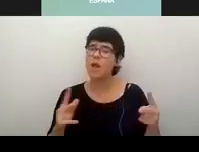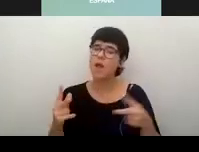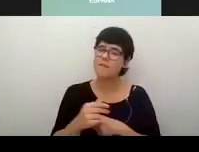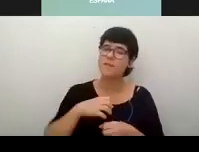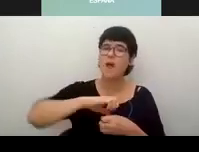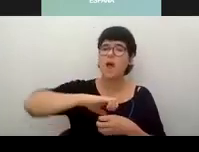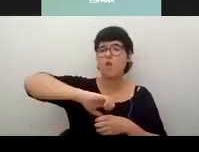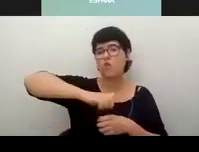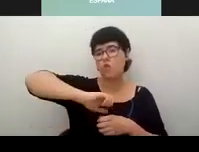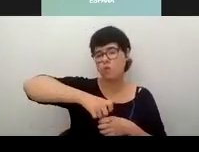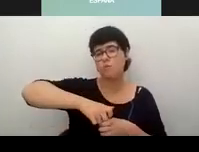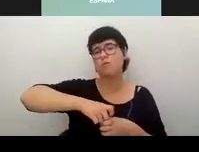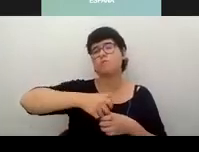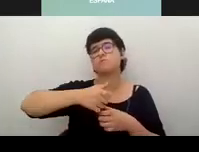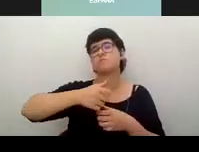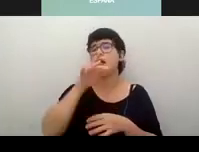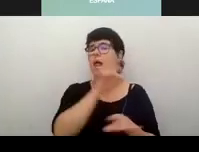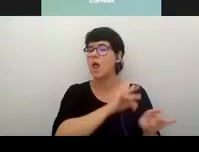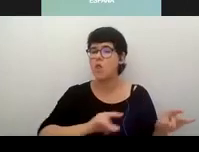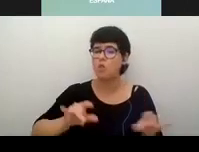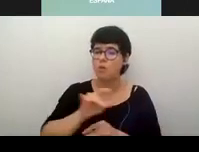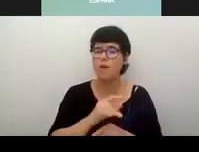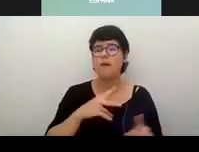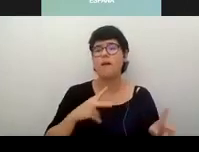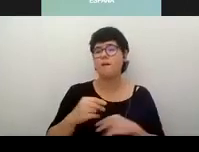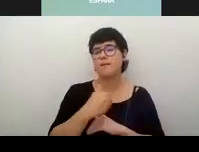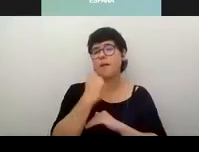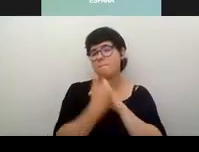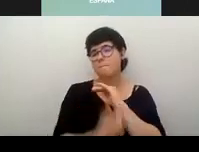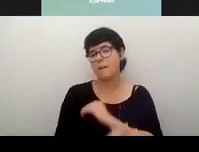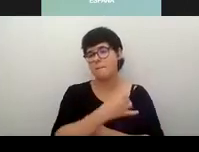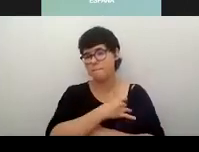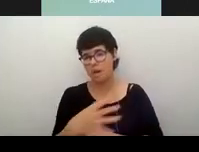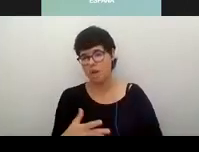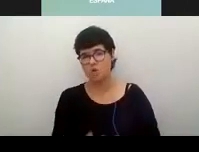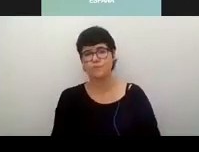evitar el azúcar refinado, evitar el pan blanco, por ejemplo.